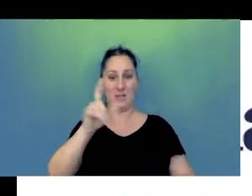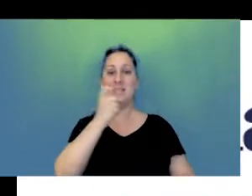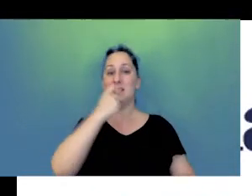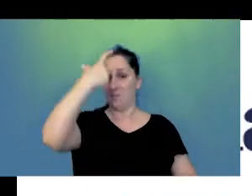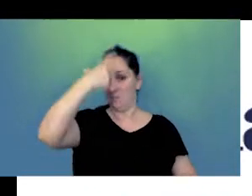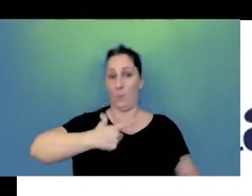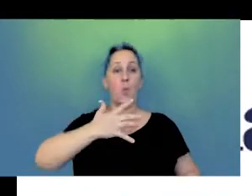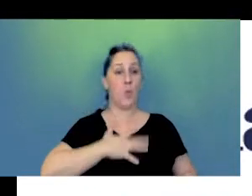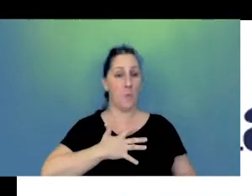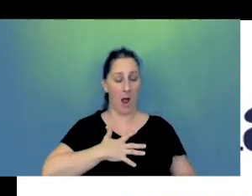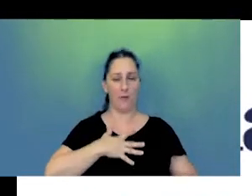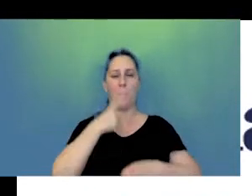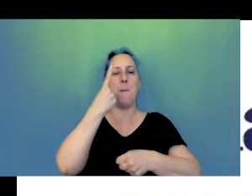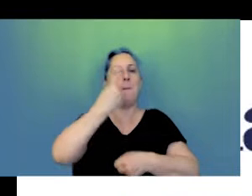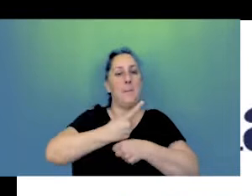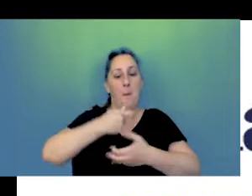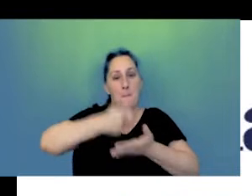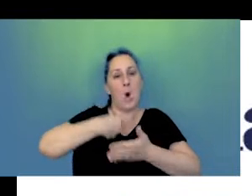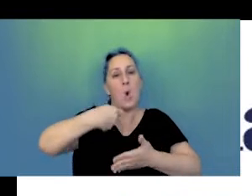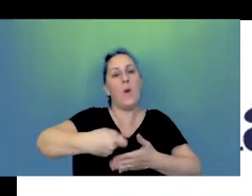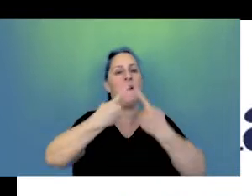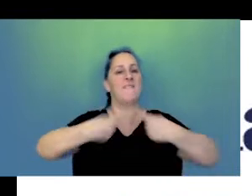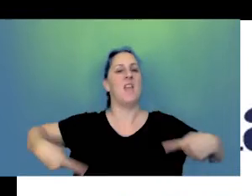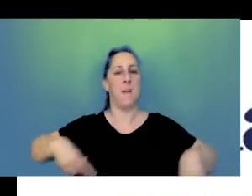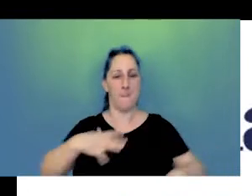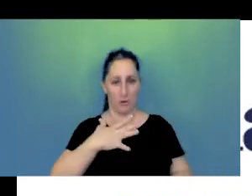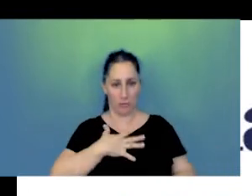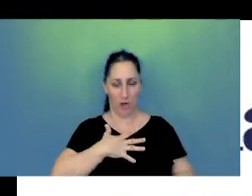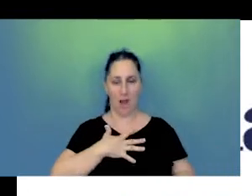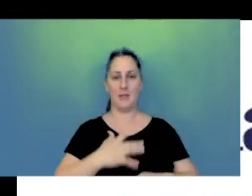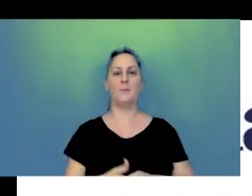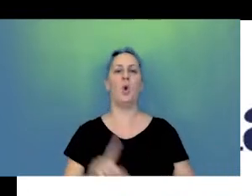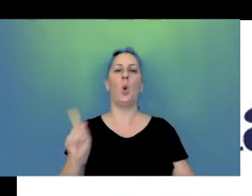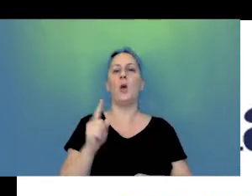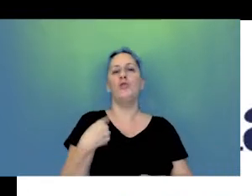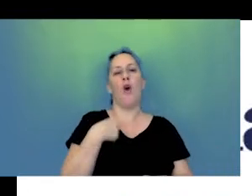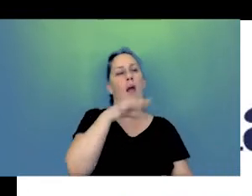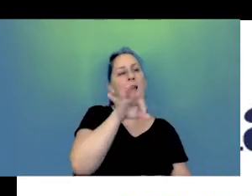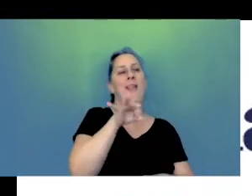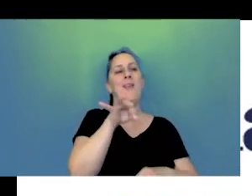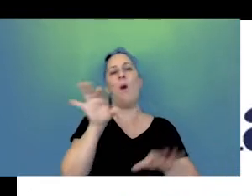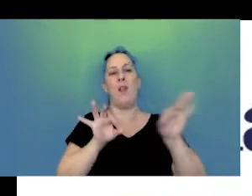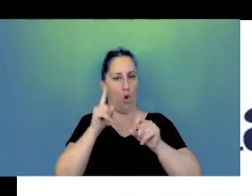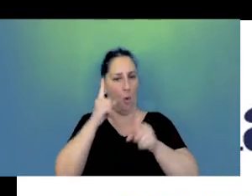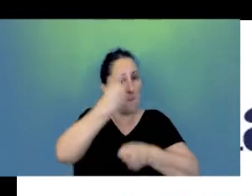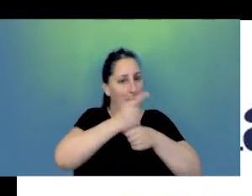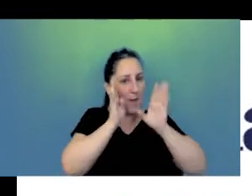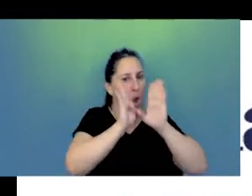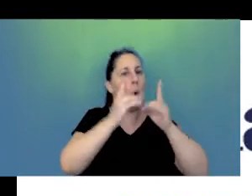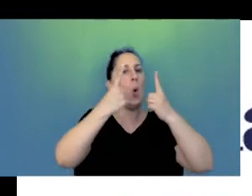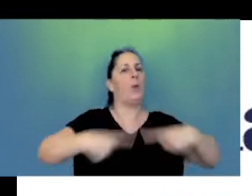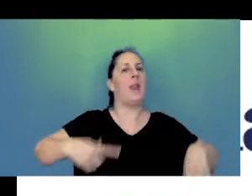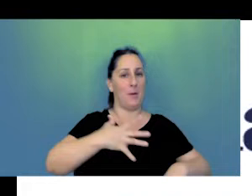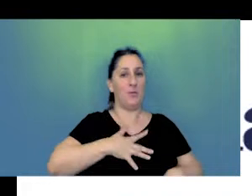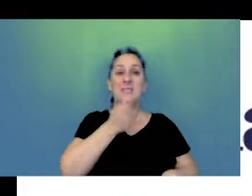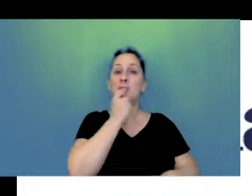humana, primero es pago a cuenta de bienes personales. No es que yo elijo, primero voy a bienes. Si no tengo